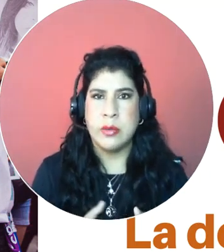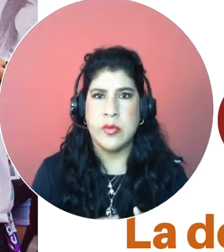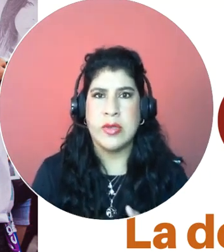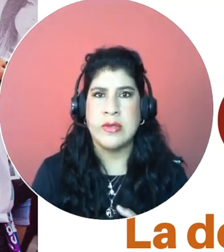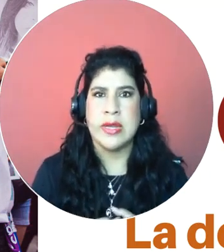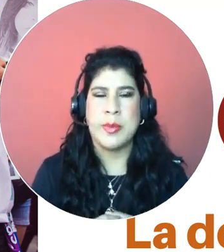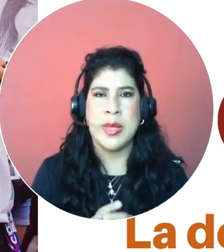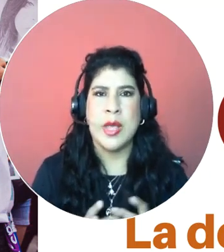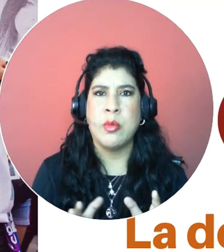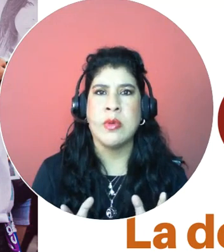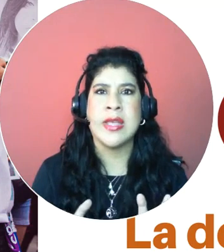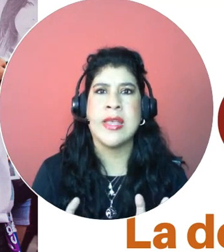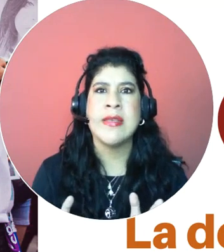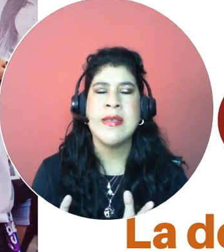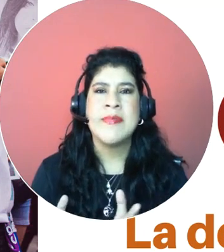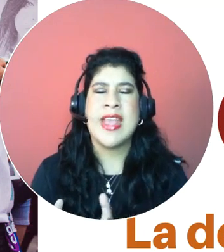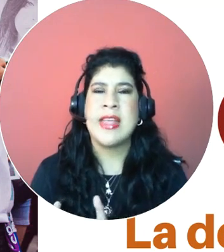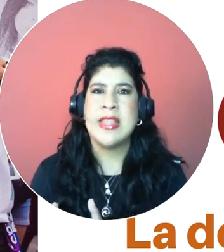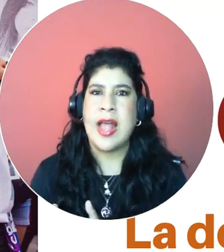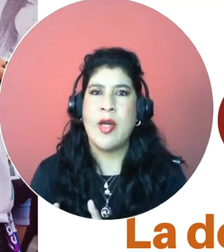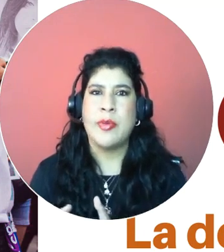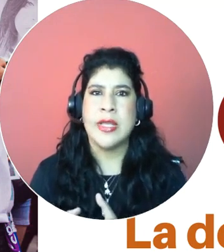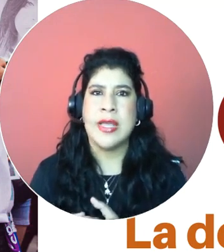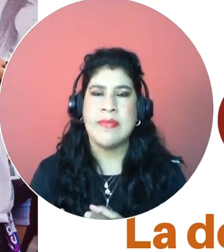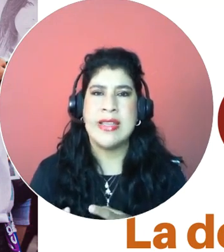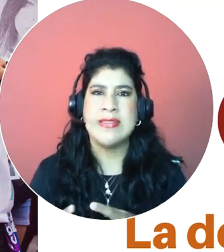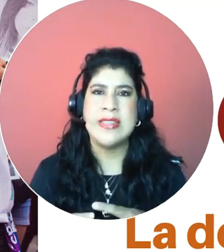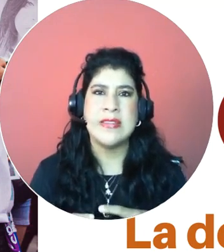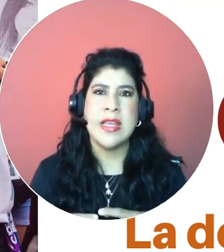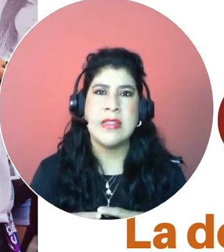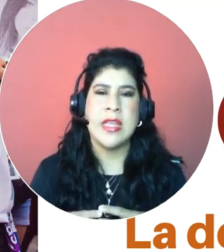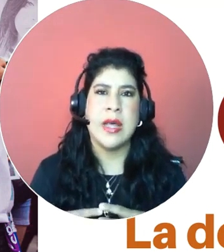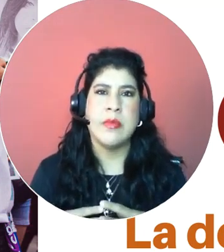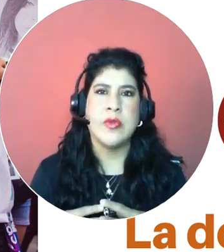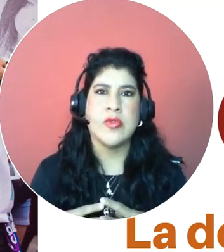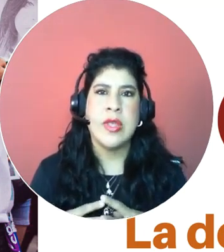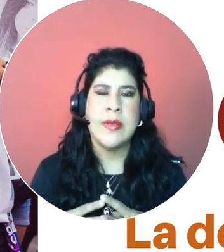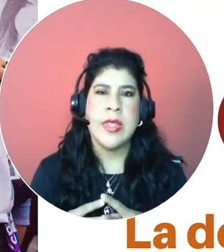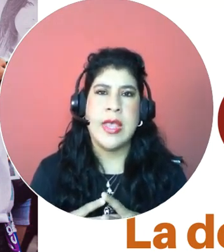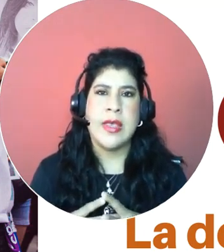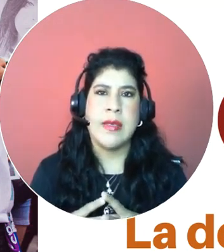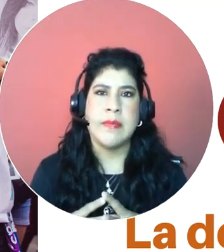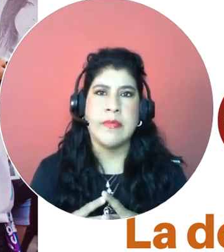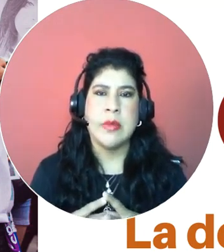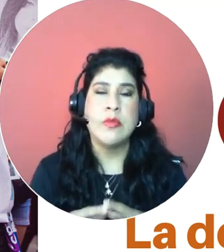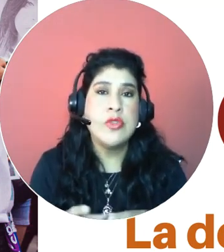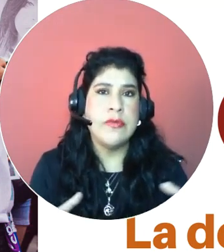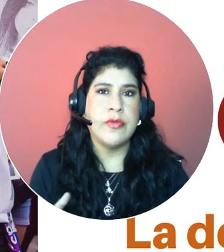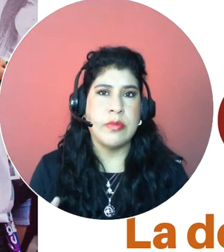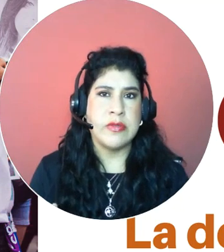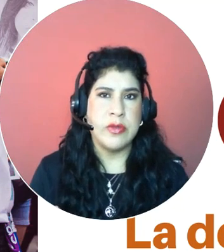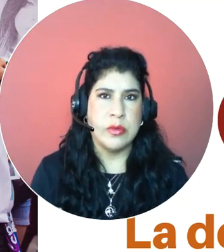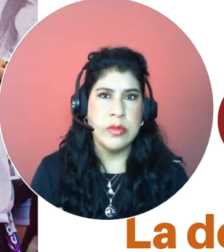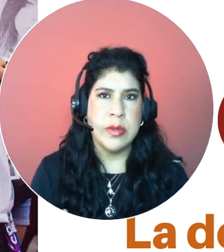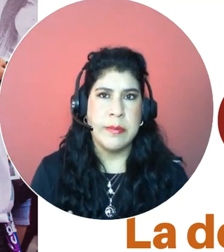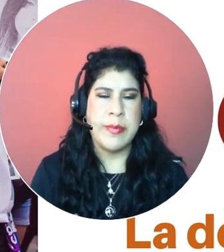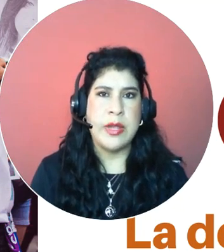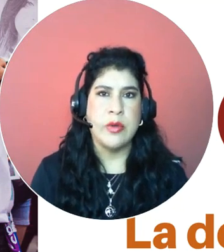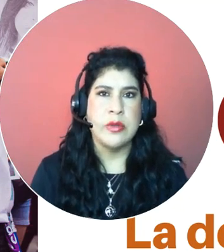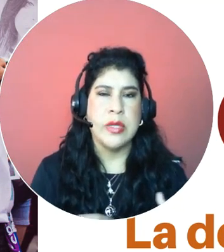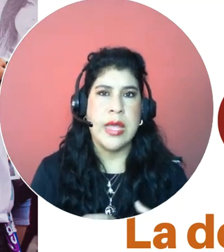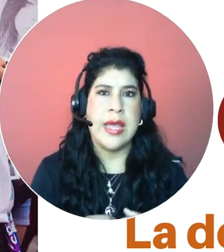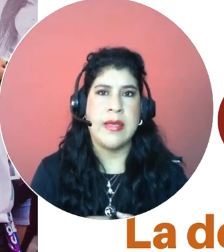tenemos desde rpan es como que que han de lado Porque existe digamos eh mucha información